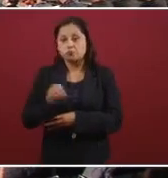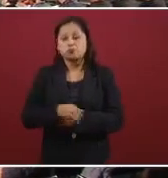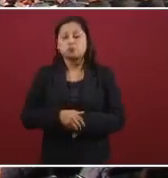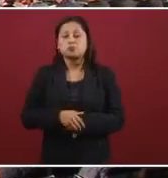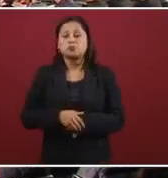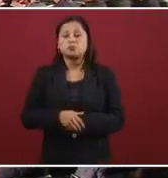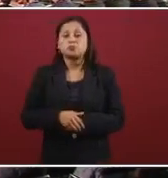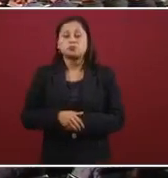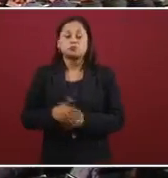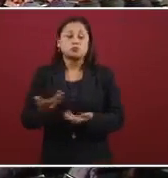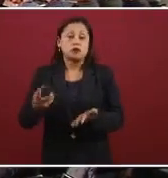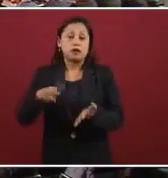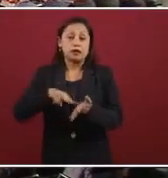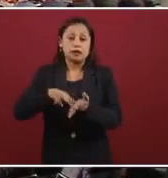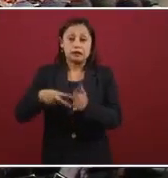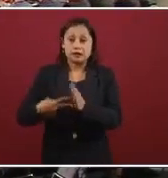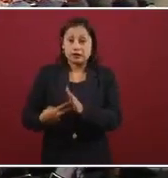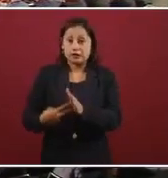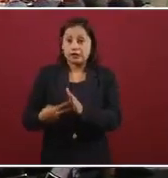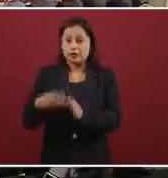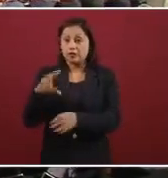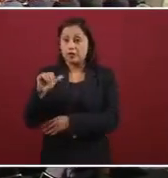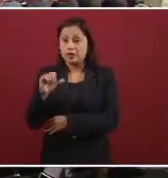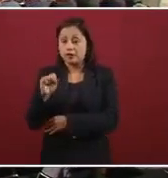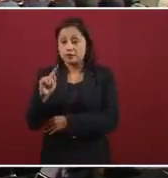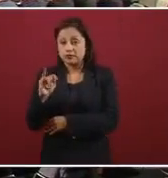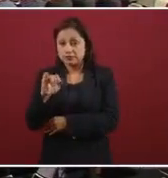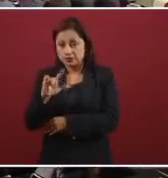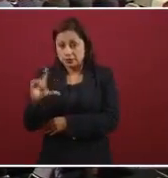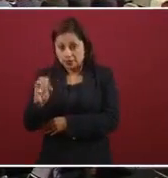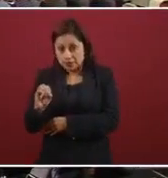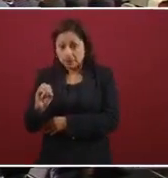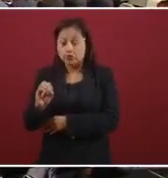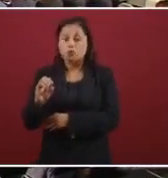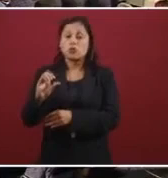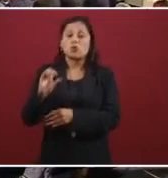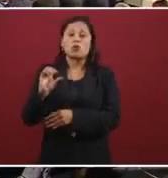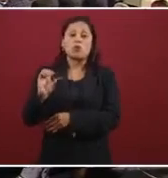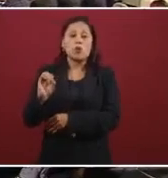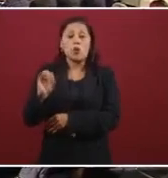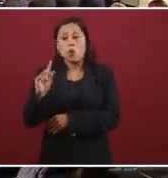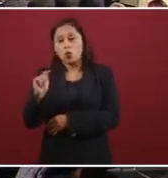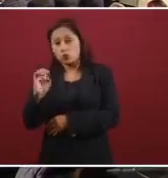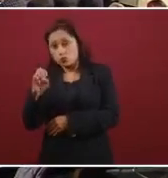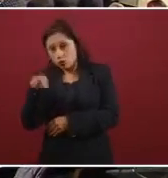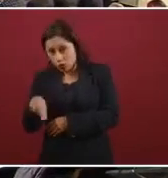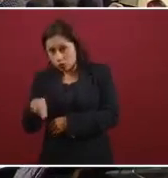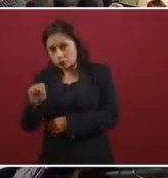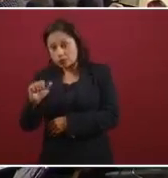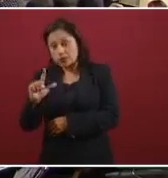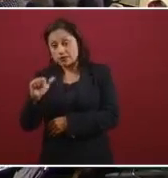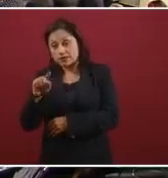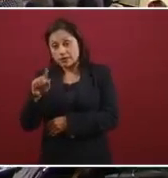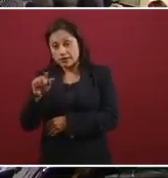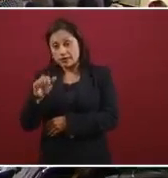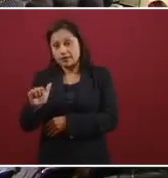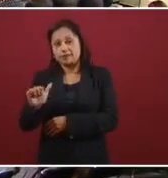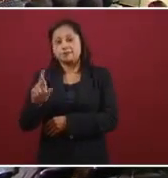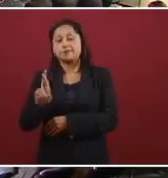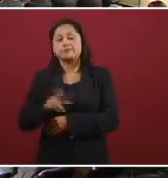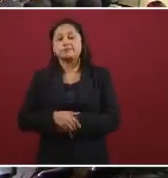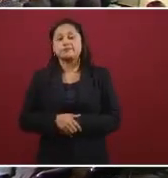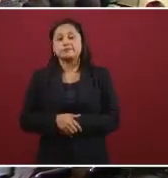al ingeniero Heberto Castillo, a Otón Salazar, ¿sí?